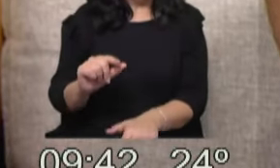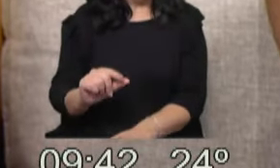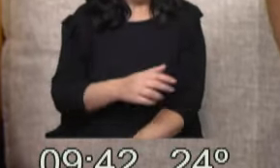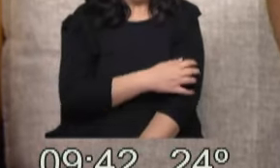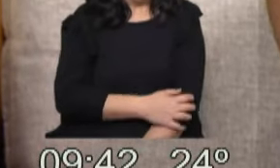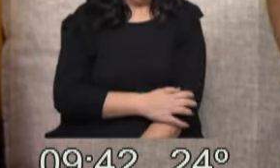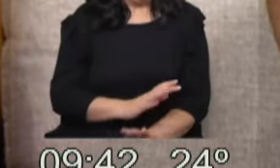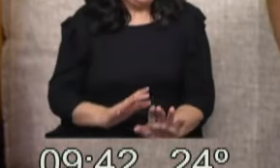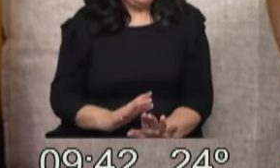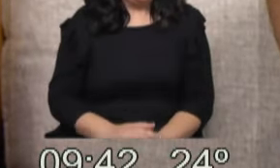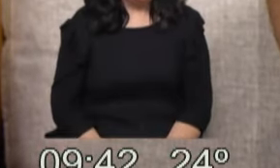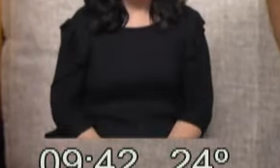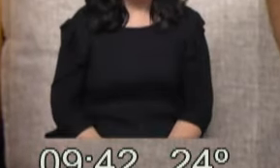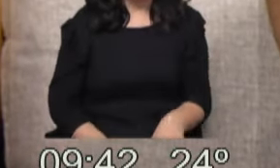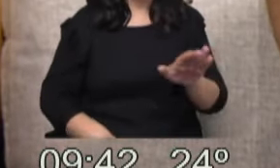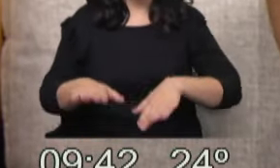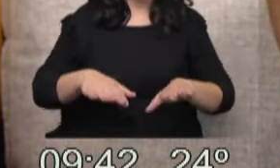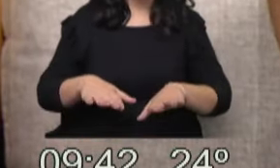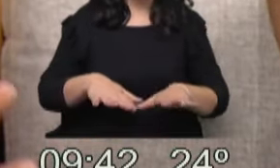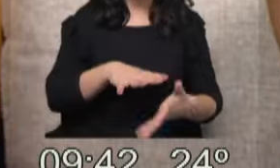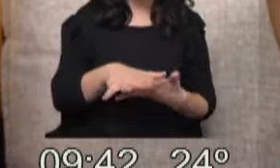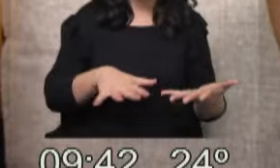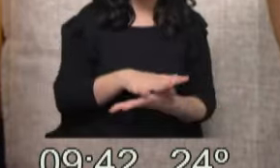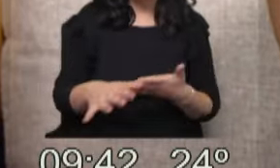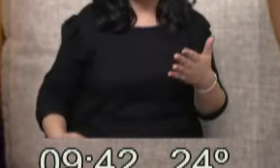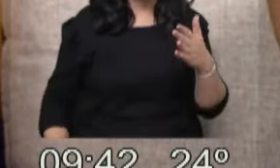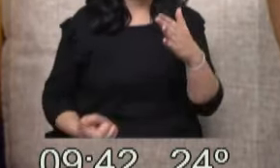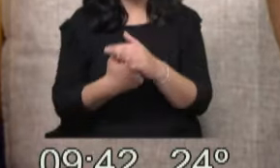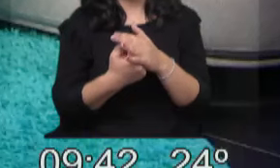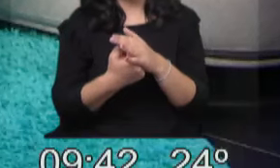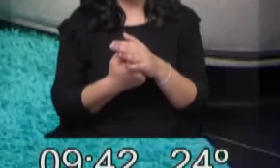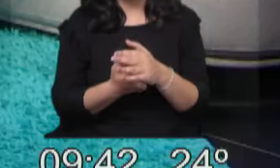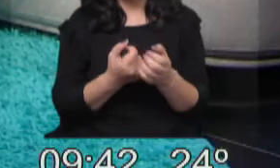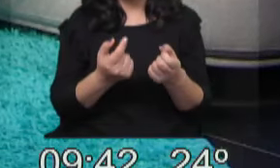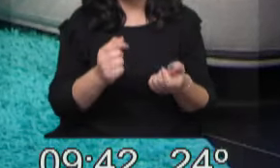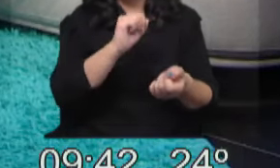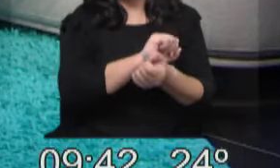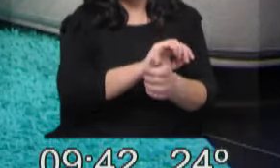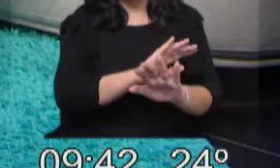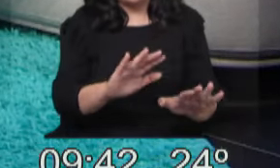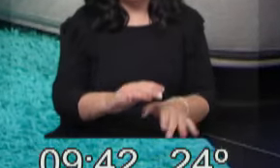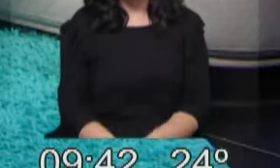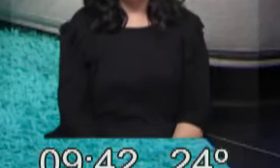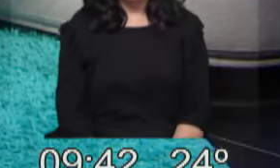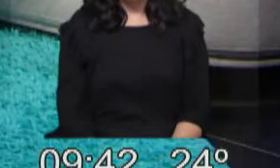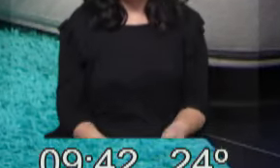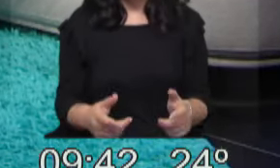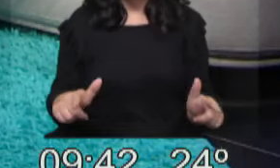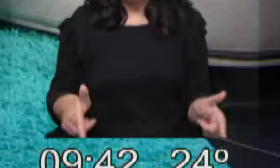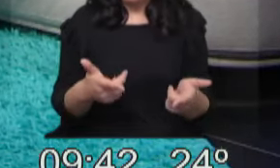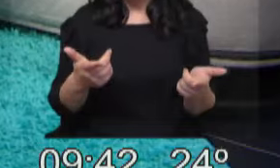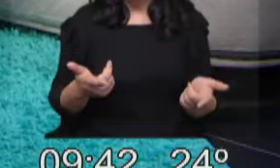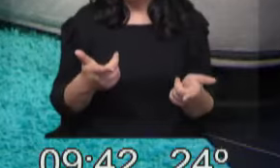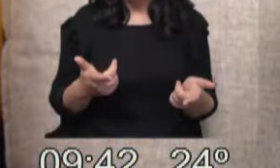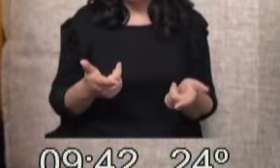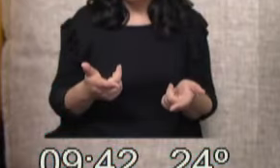veces eh esto que pasó acá es lo máximo que va a pasar con con este caso porque no hay este